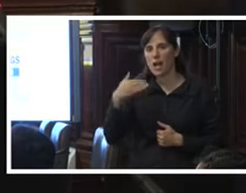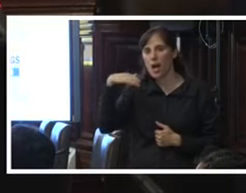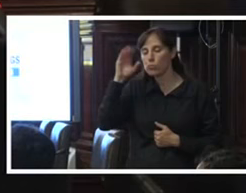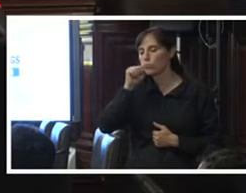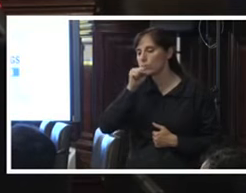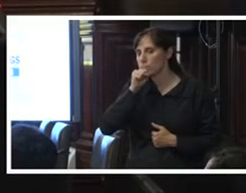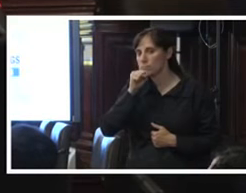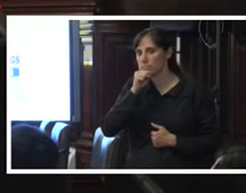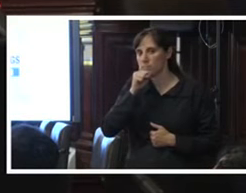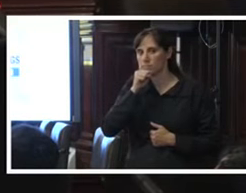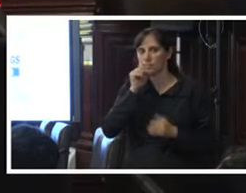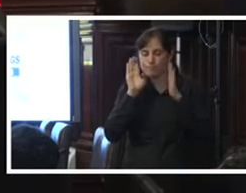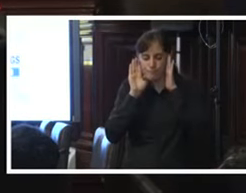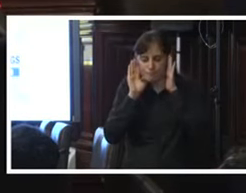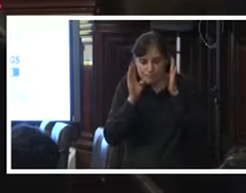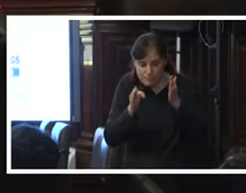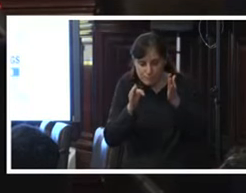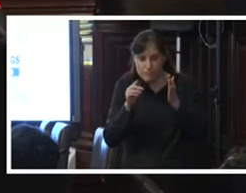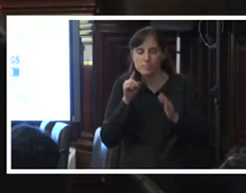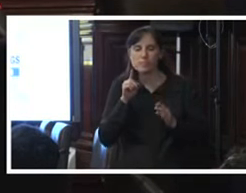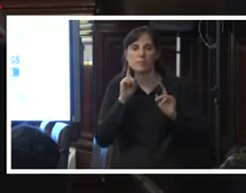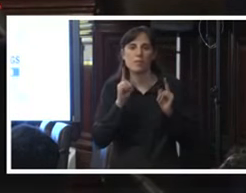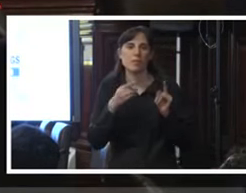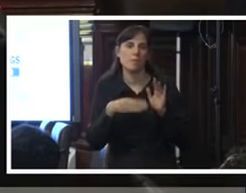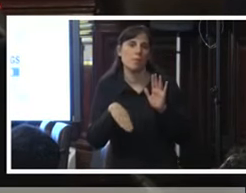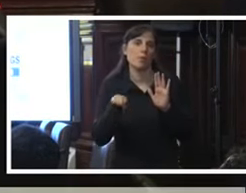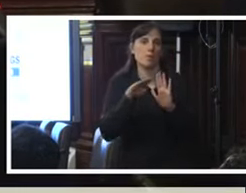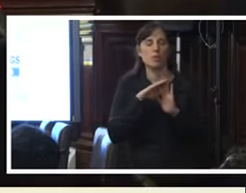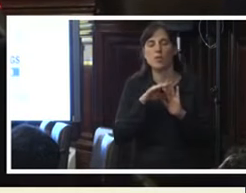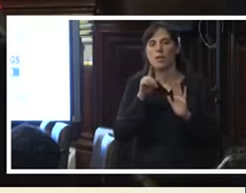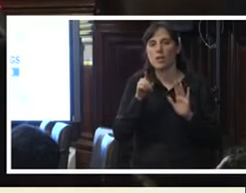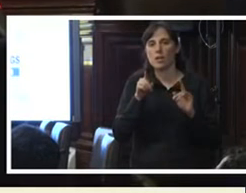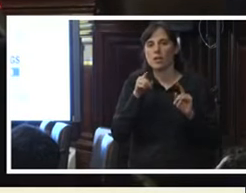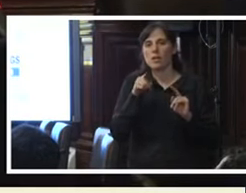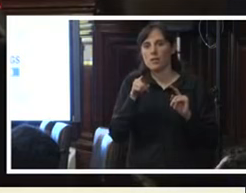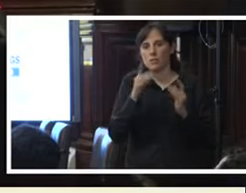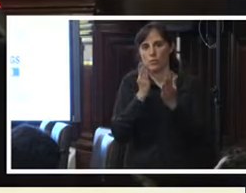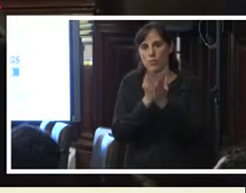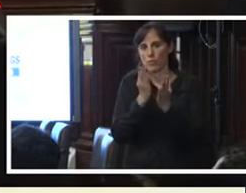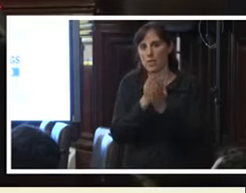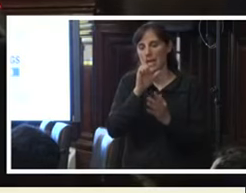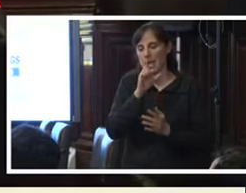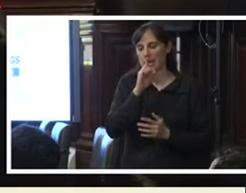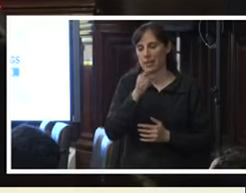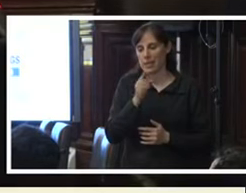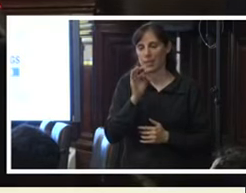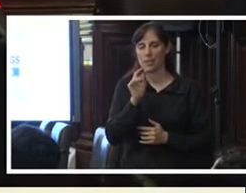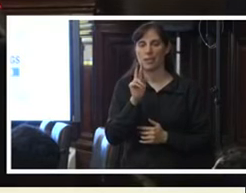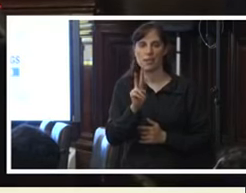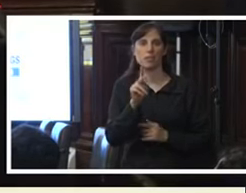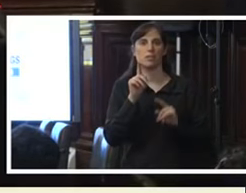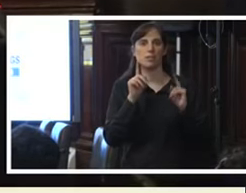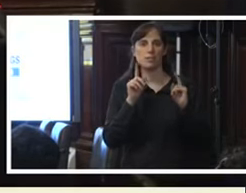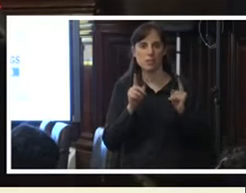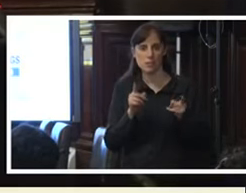mayores de manera específica tras revisar los informes de la relatoría a los derechos de las personas lgtb y de la comisión